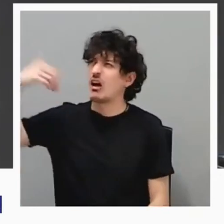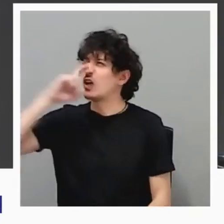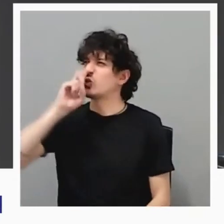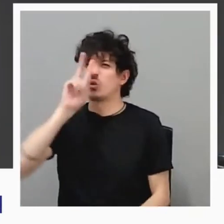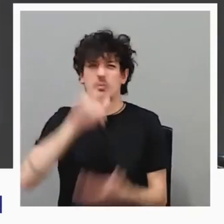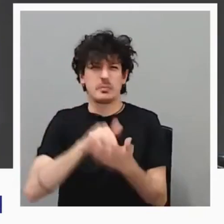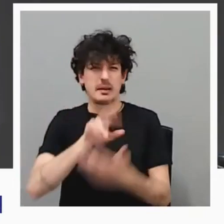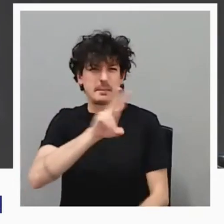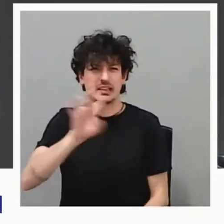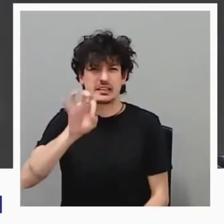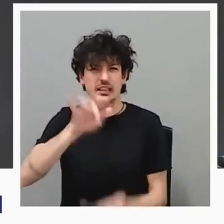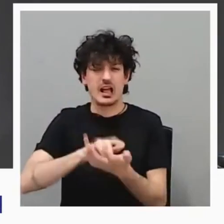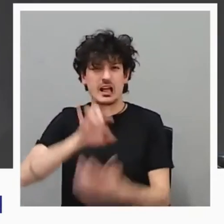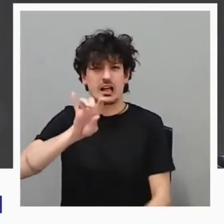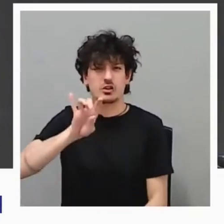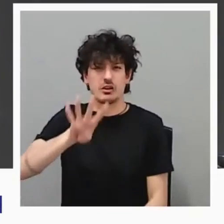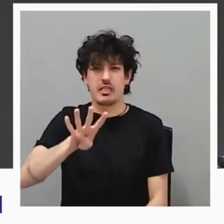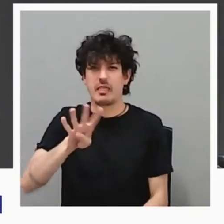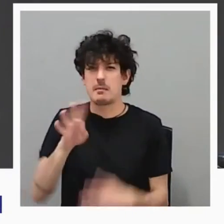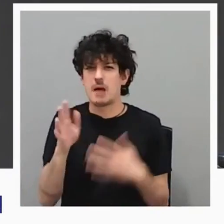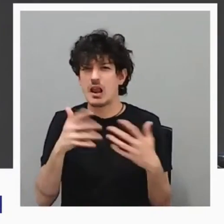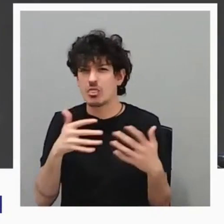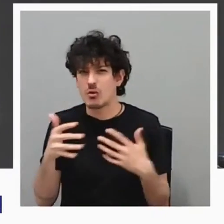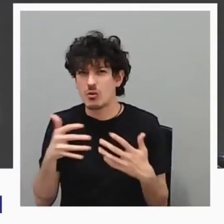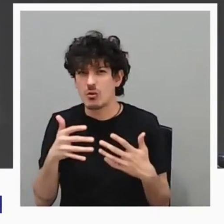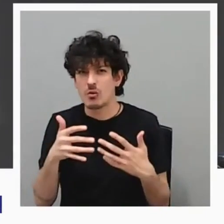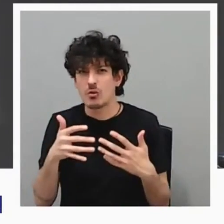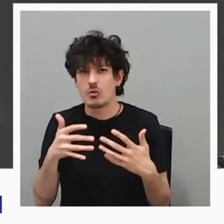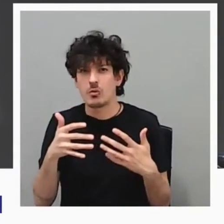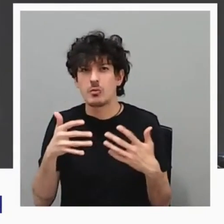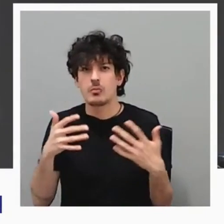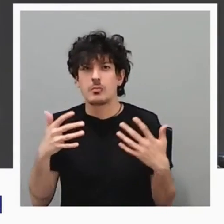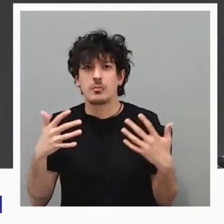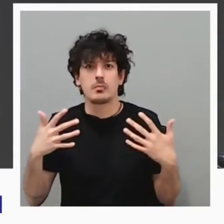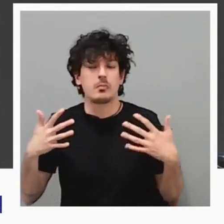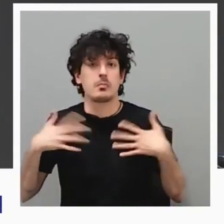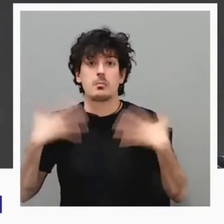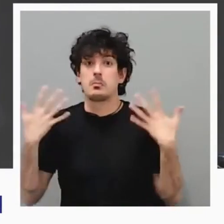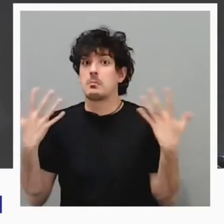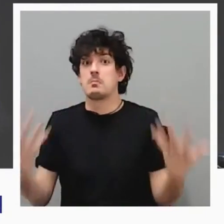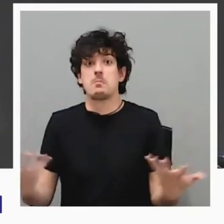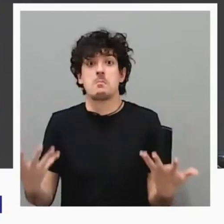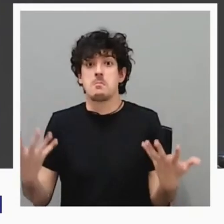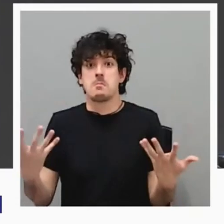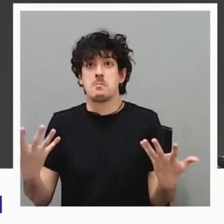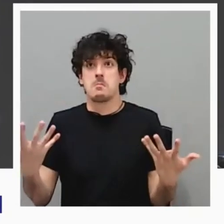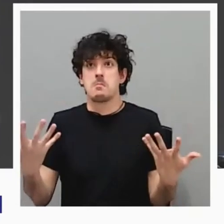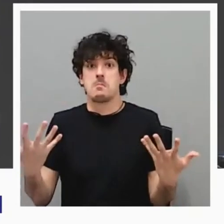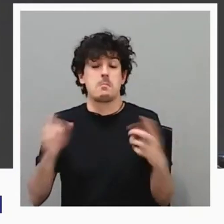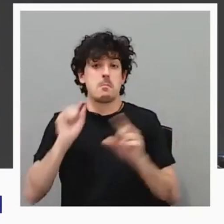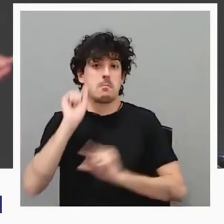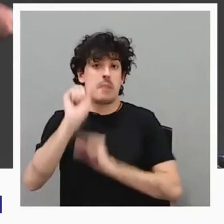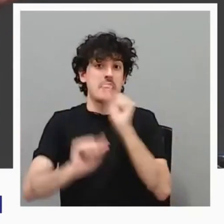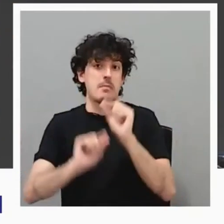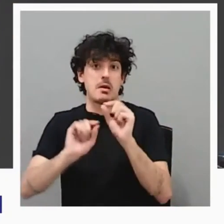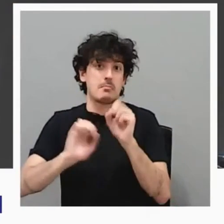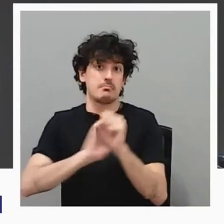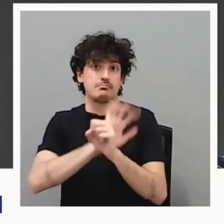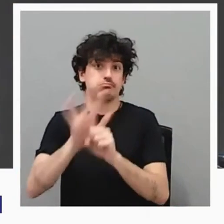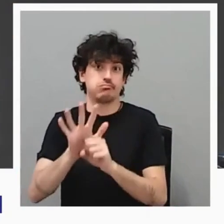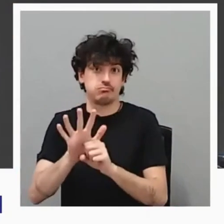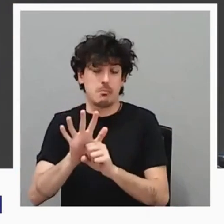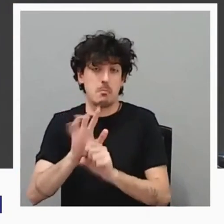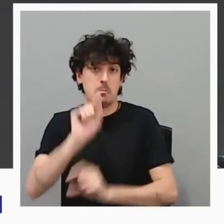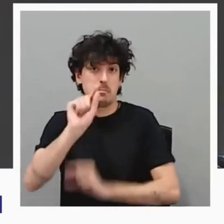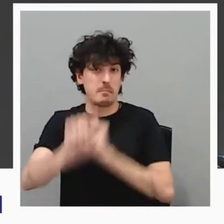literalmente el cielo se nos cayó en lo alto. Y eso se tradujo en una pandemia. ¿Qué ha supuesto la